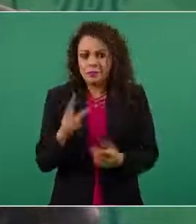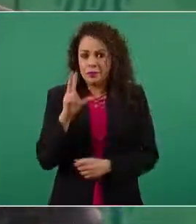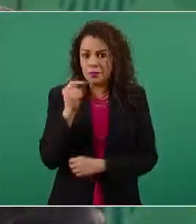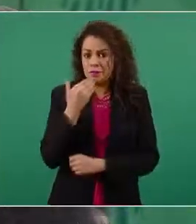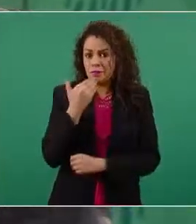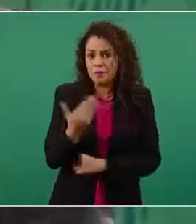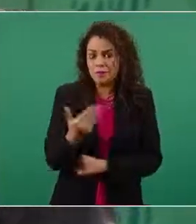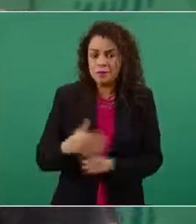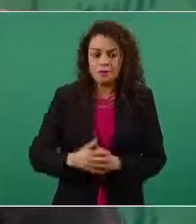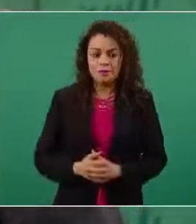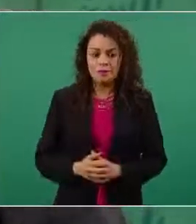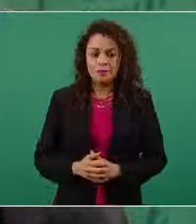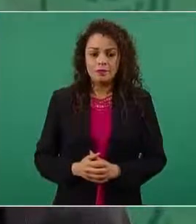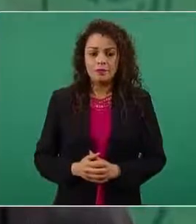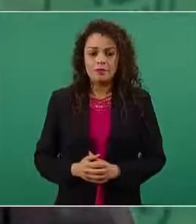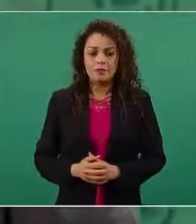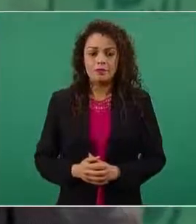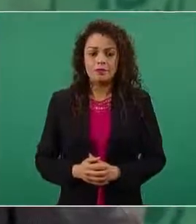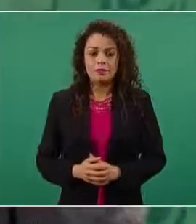Suena